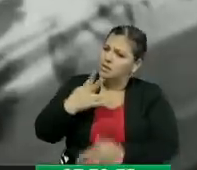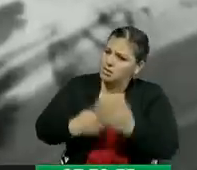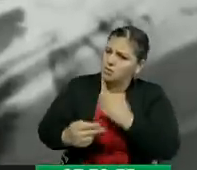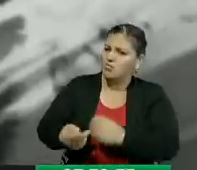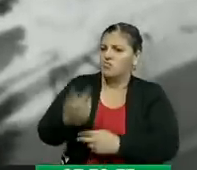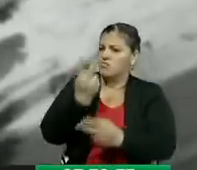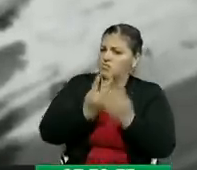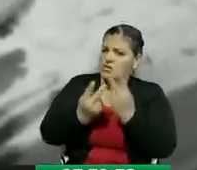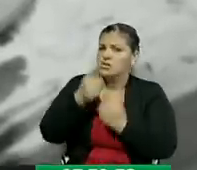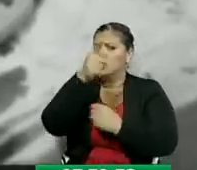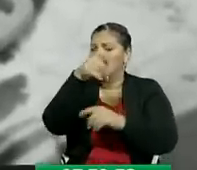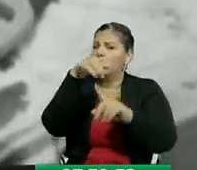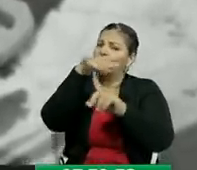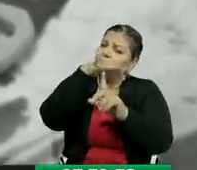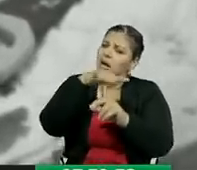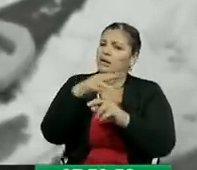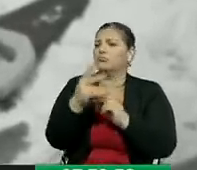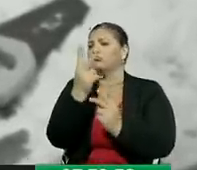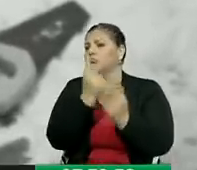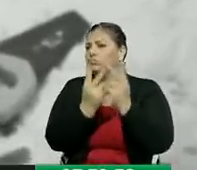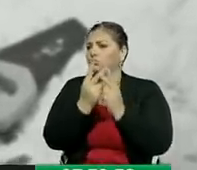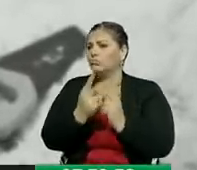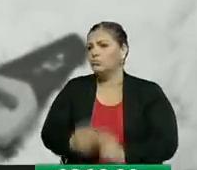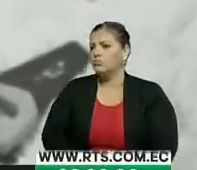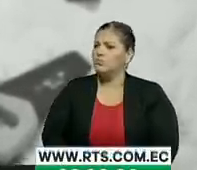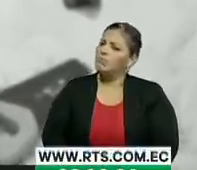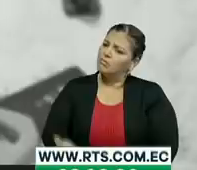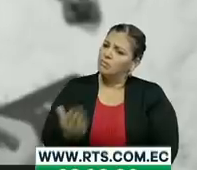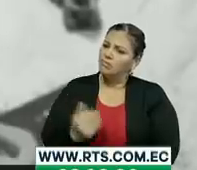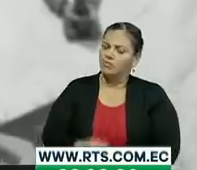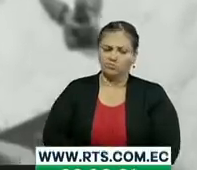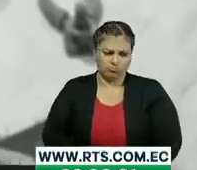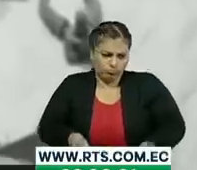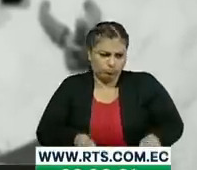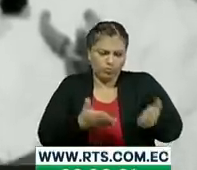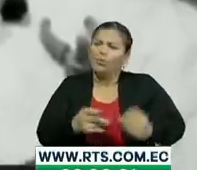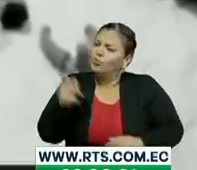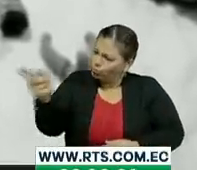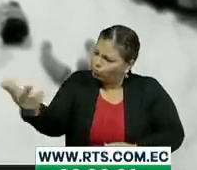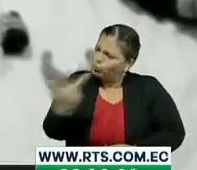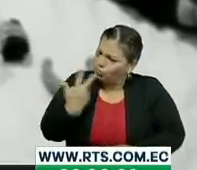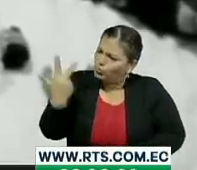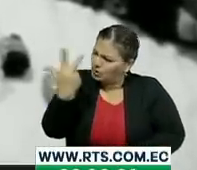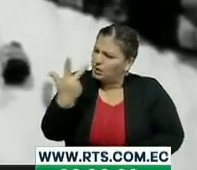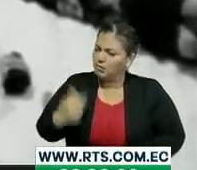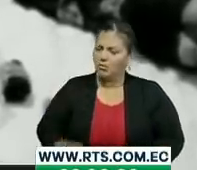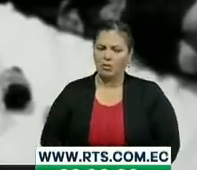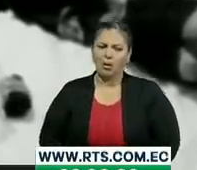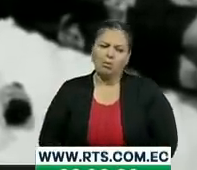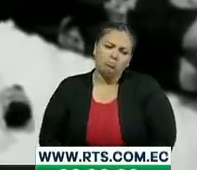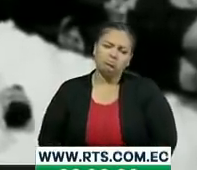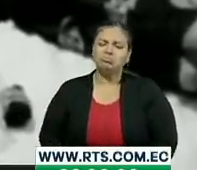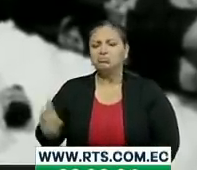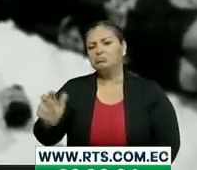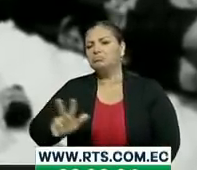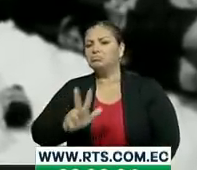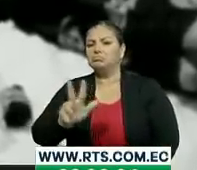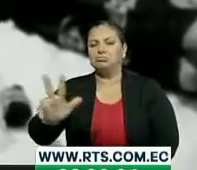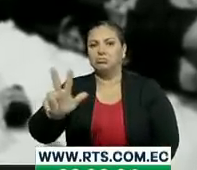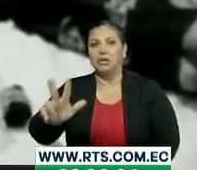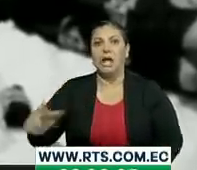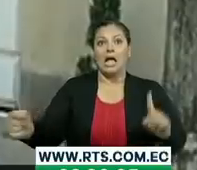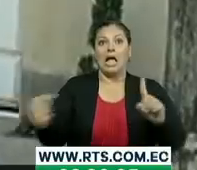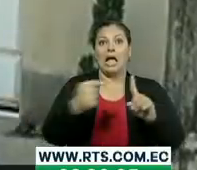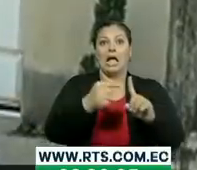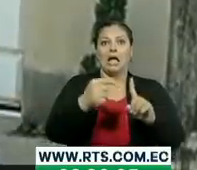ahí vino el otro a buscarle y ella no se encontraba en la casa. Allá de noche tuvo que, ella llegó de noche y ahí ya sucedió